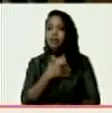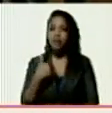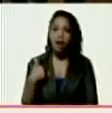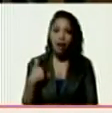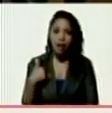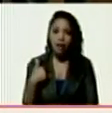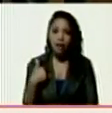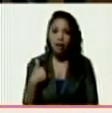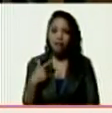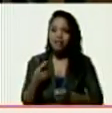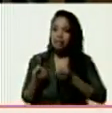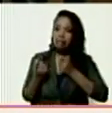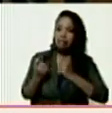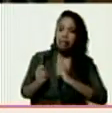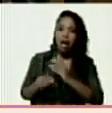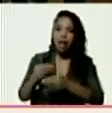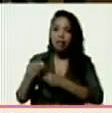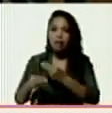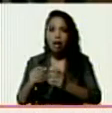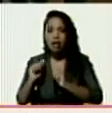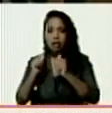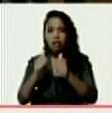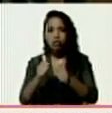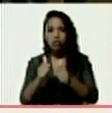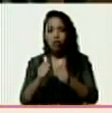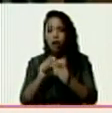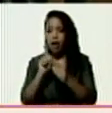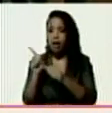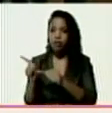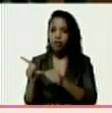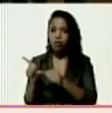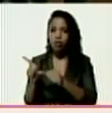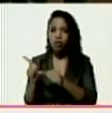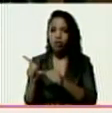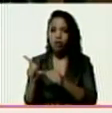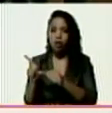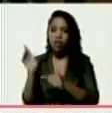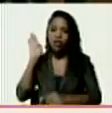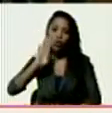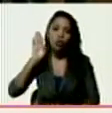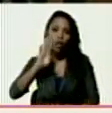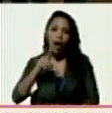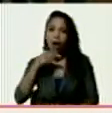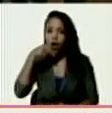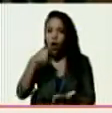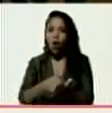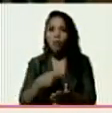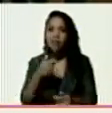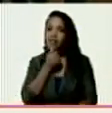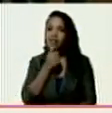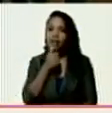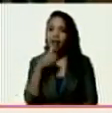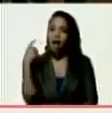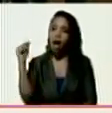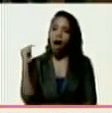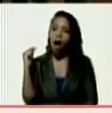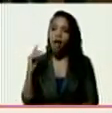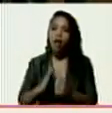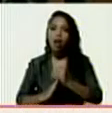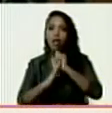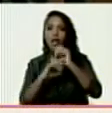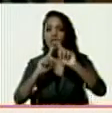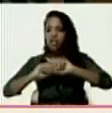como trataron de hacer desde el inicio, que es enlodar el nombre de quienes tenemos un liderazgo en los